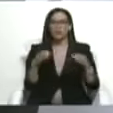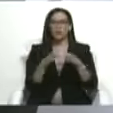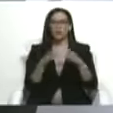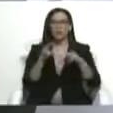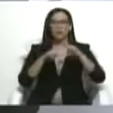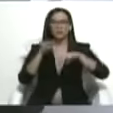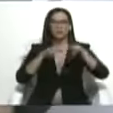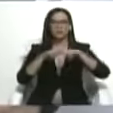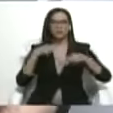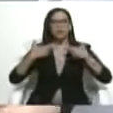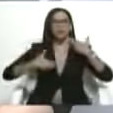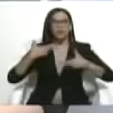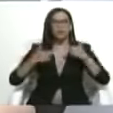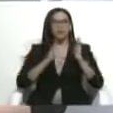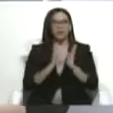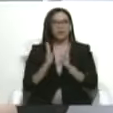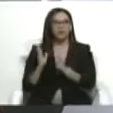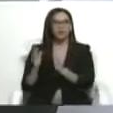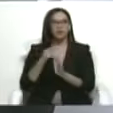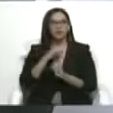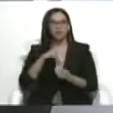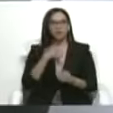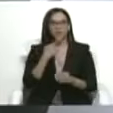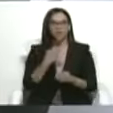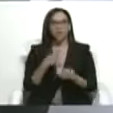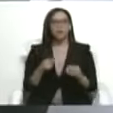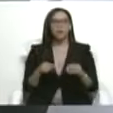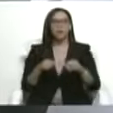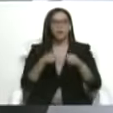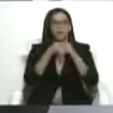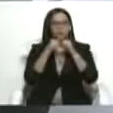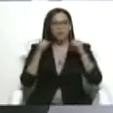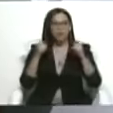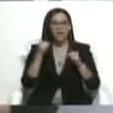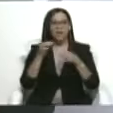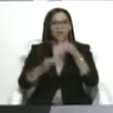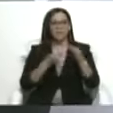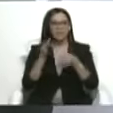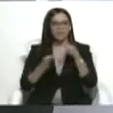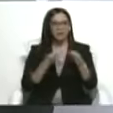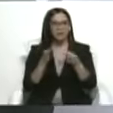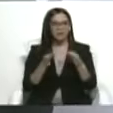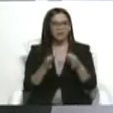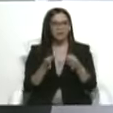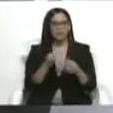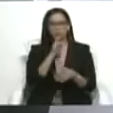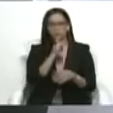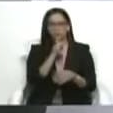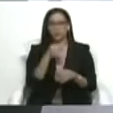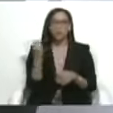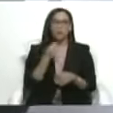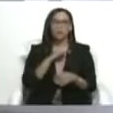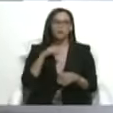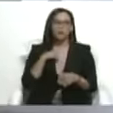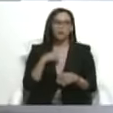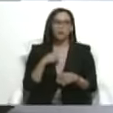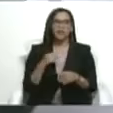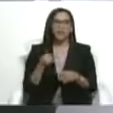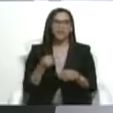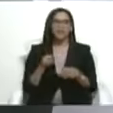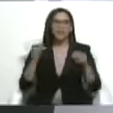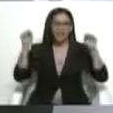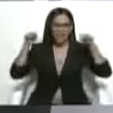delincuencia organizada. También nosotros dimos una rueda de prensa explicando cómo, por ejemplo, nosotros hemos literalmente